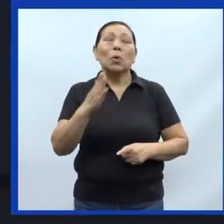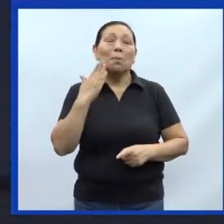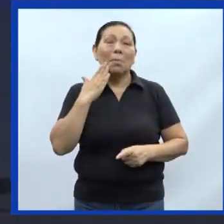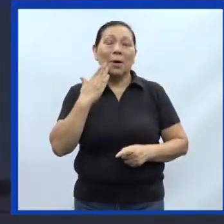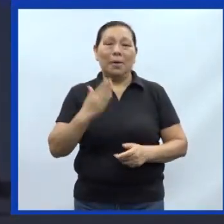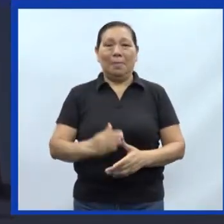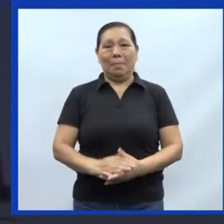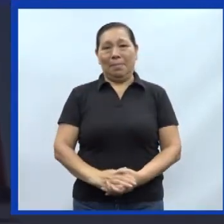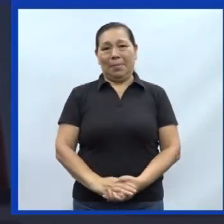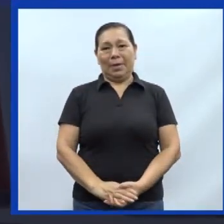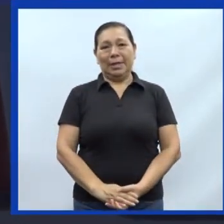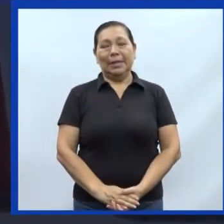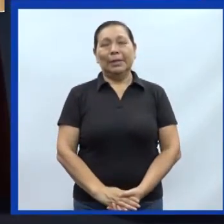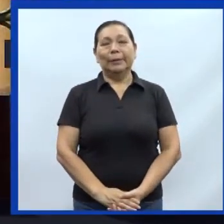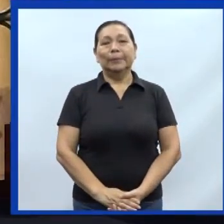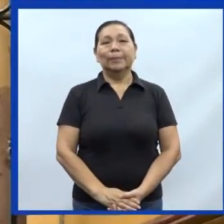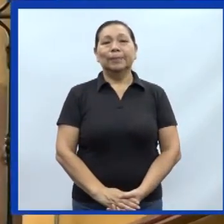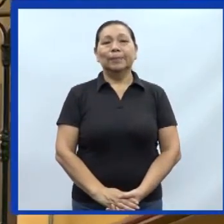madre.